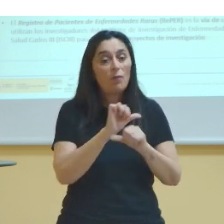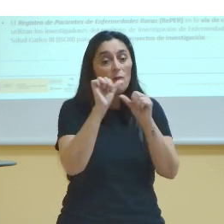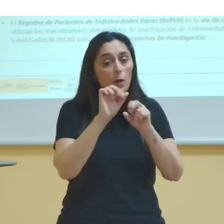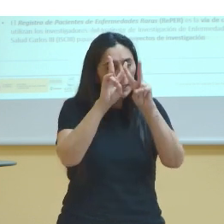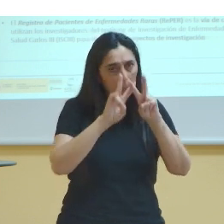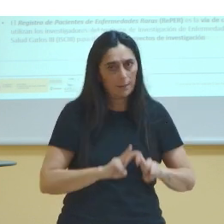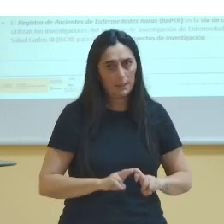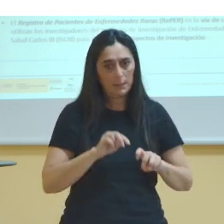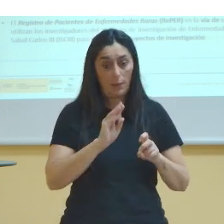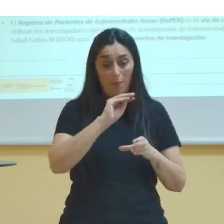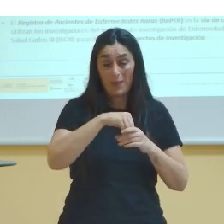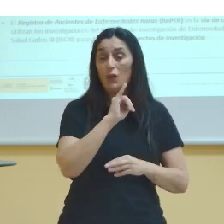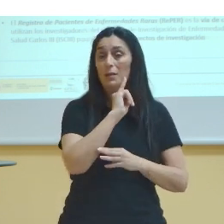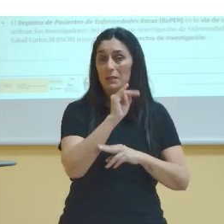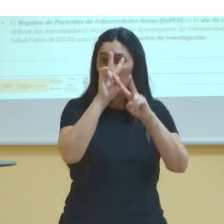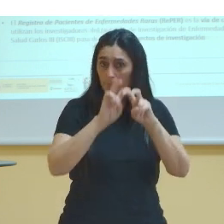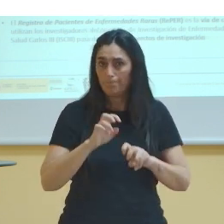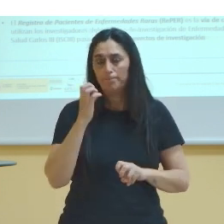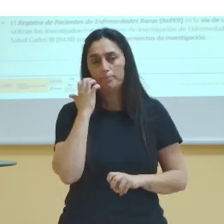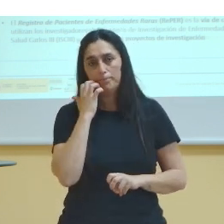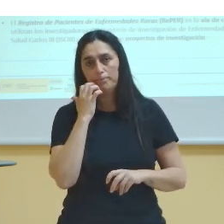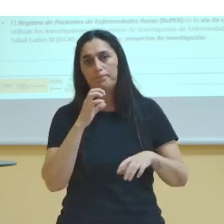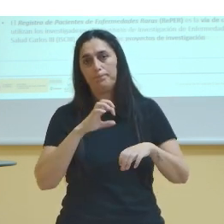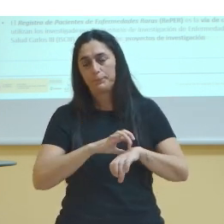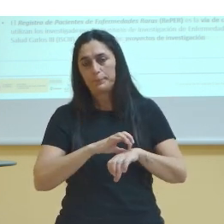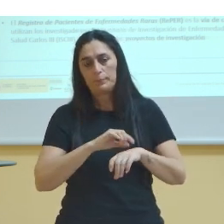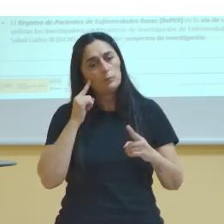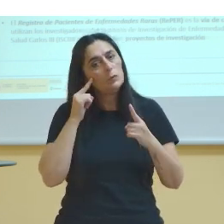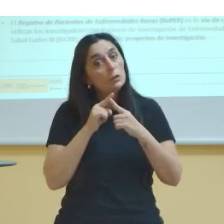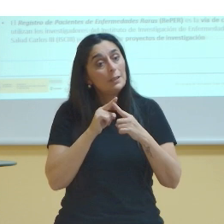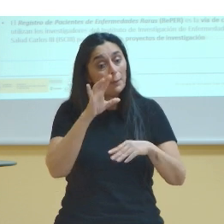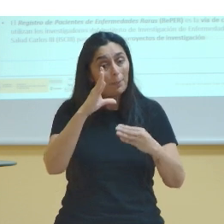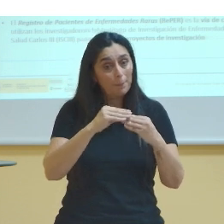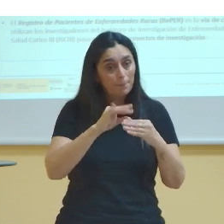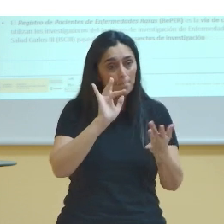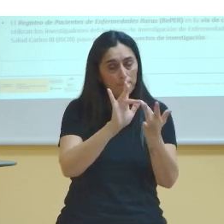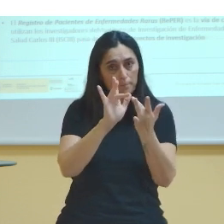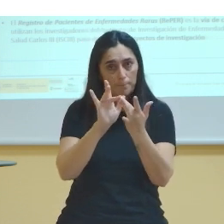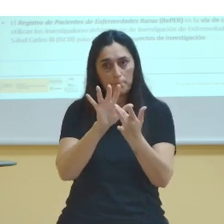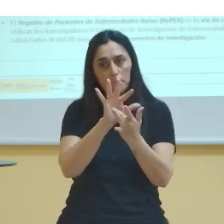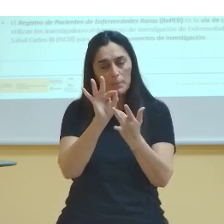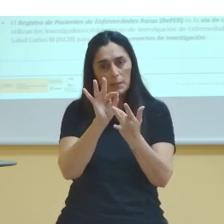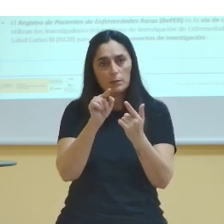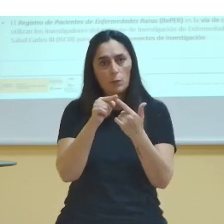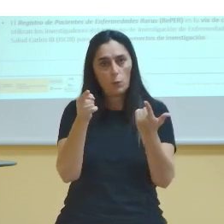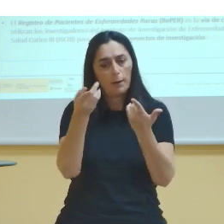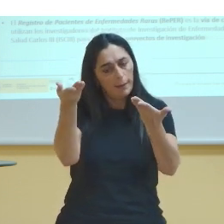del IER, los investigadores del Instituto de Investigación de Enfermedades Raras, para contactar con pacientes e